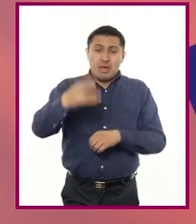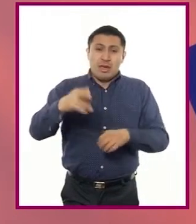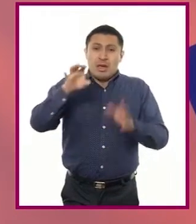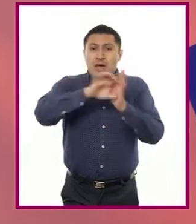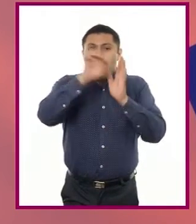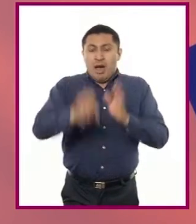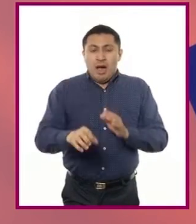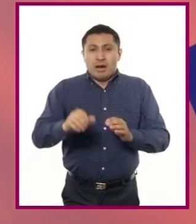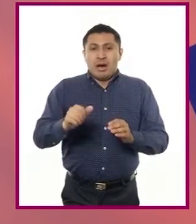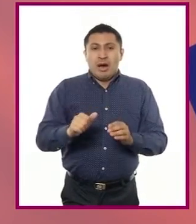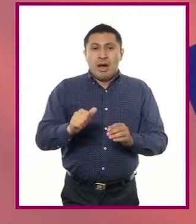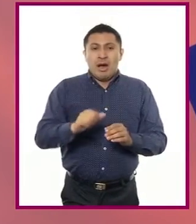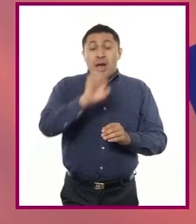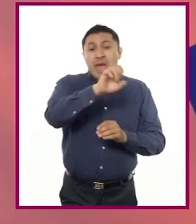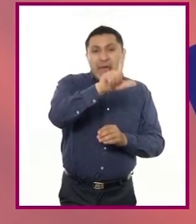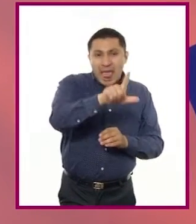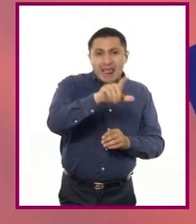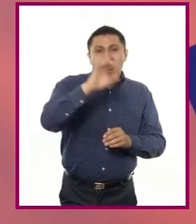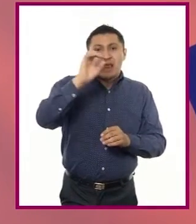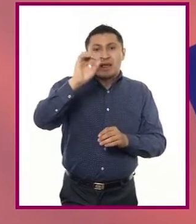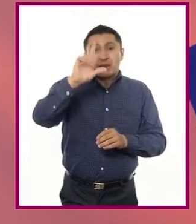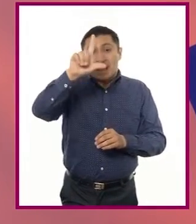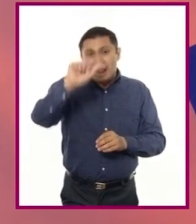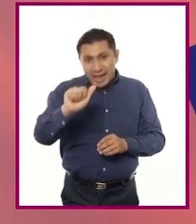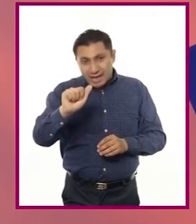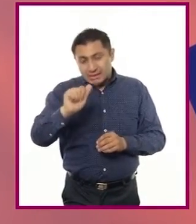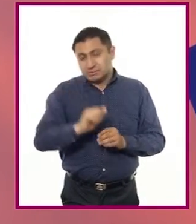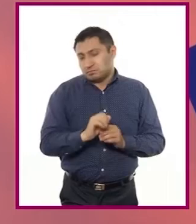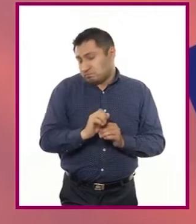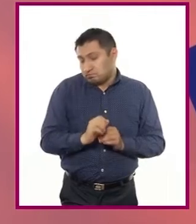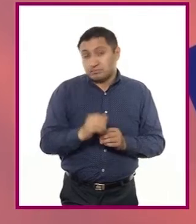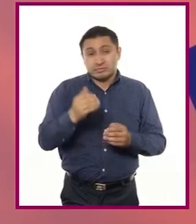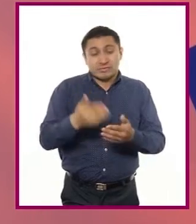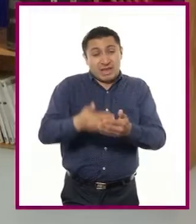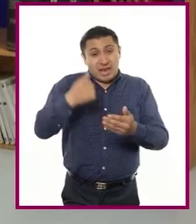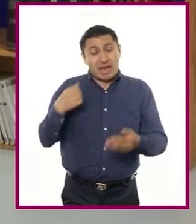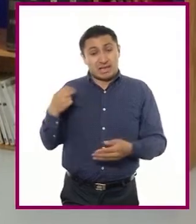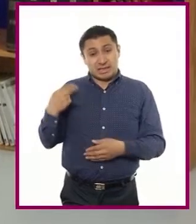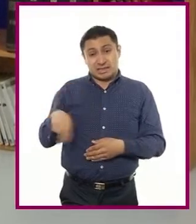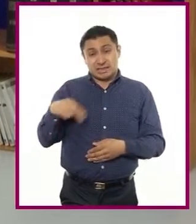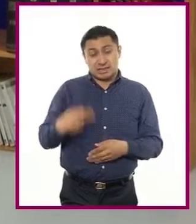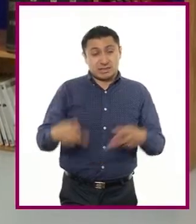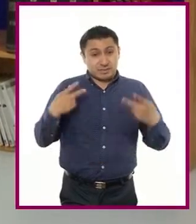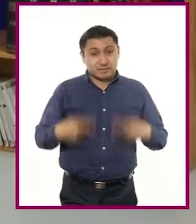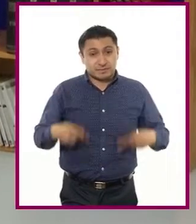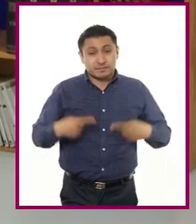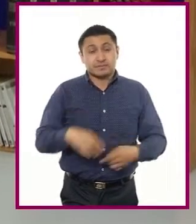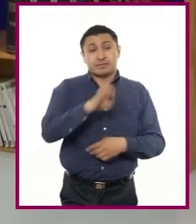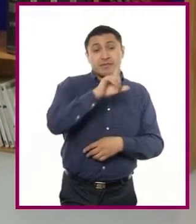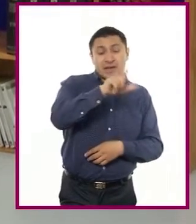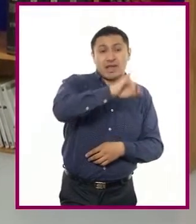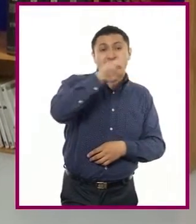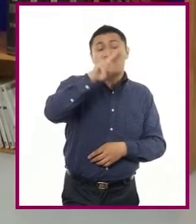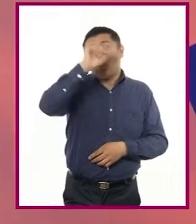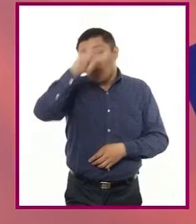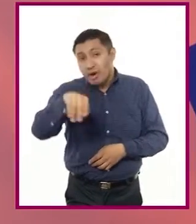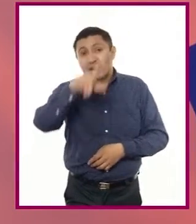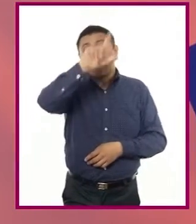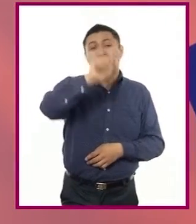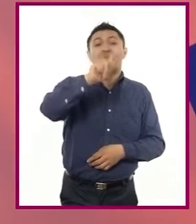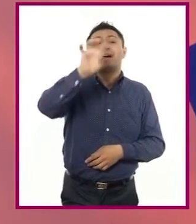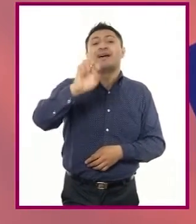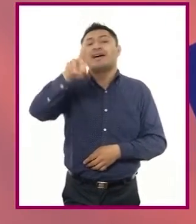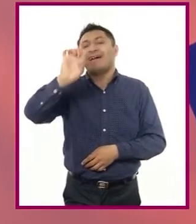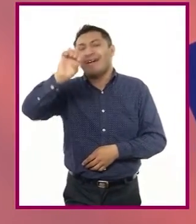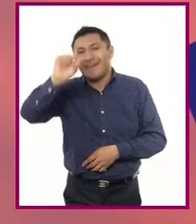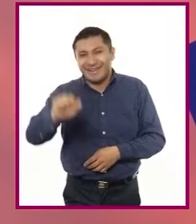emplearse los artículos el o la antes de los nombres de personas. El Juan, la Teresa, también